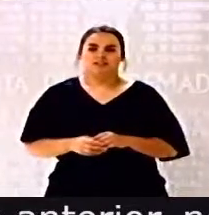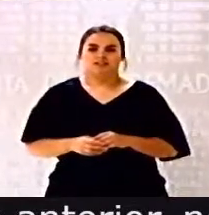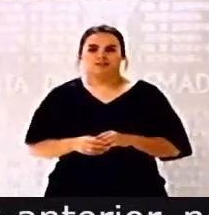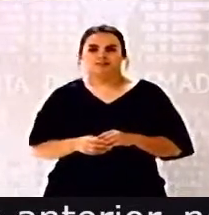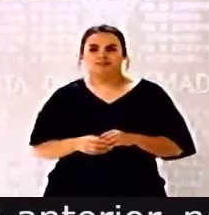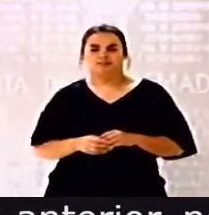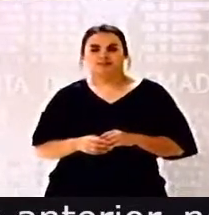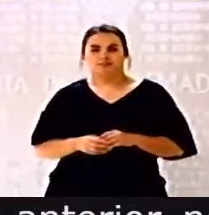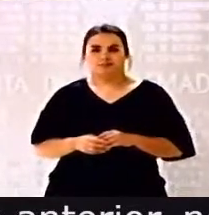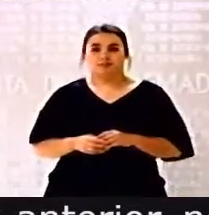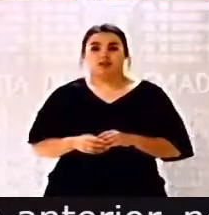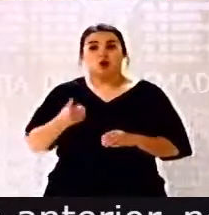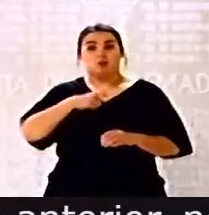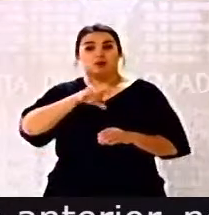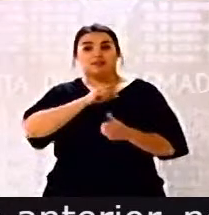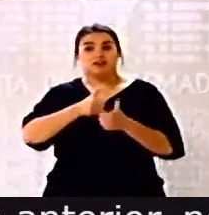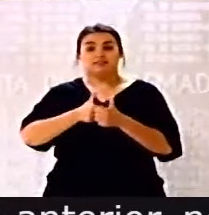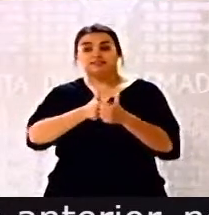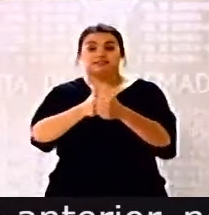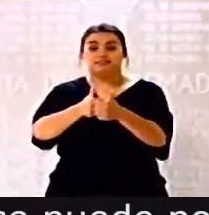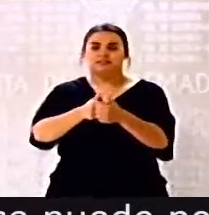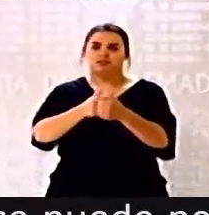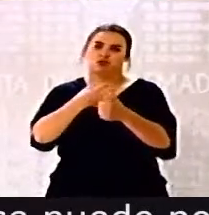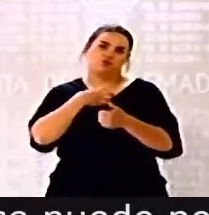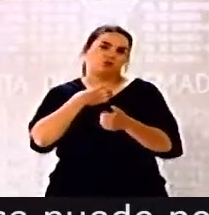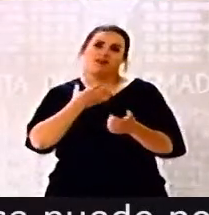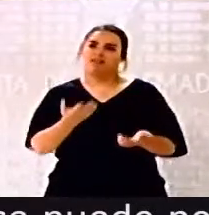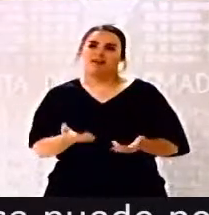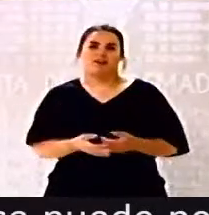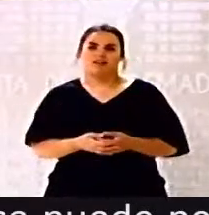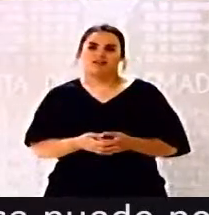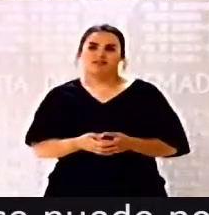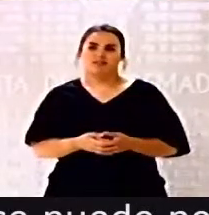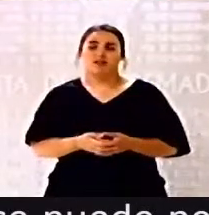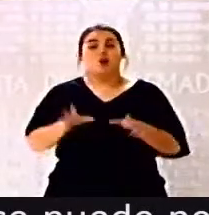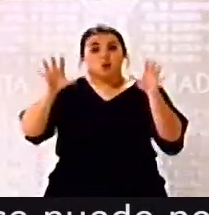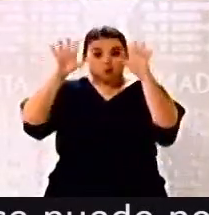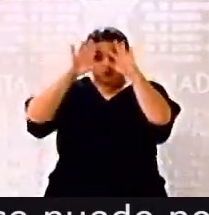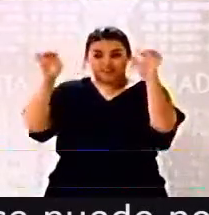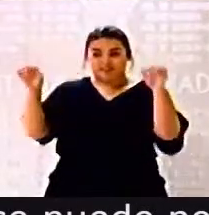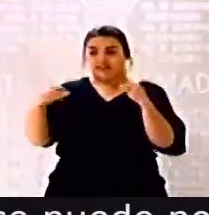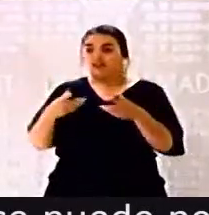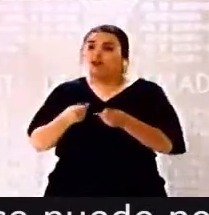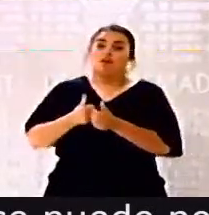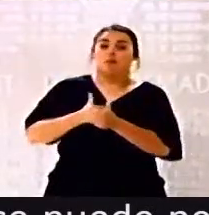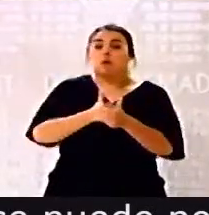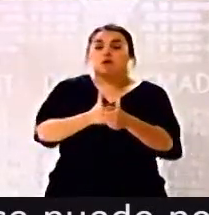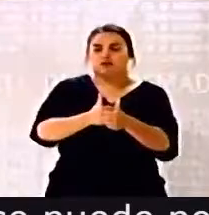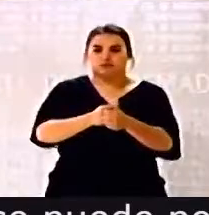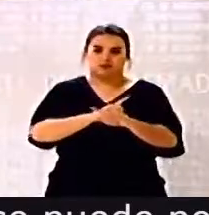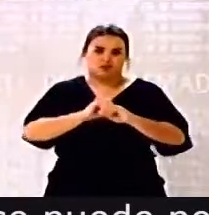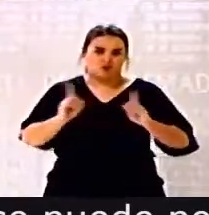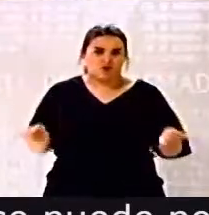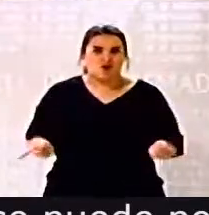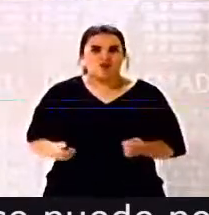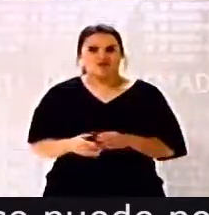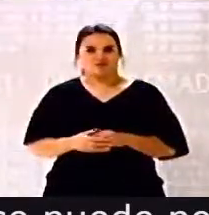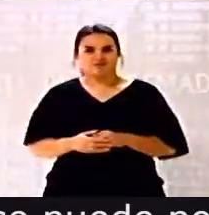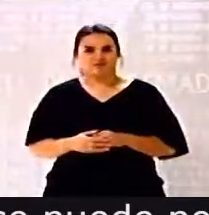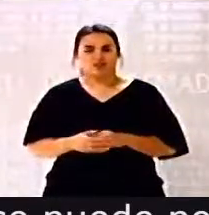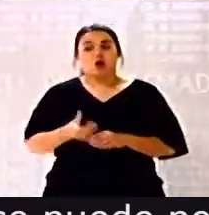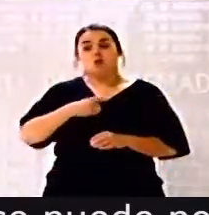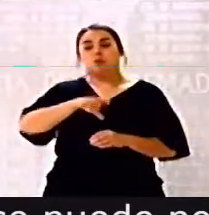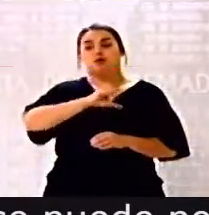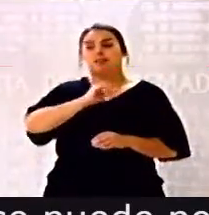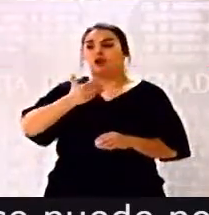No se puede poner un policía detrás de cada una de las personas. No se puede poner un guardia civil detrás de cada una de las personas. No se puede poner un policía